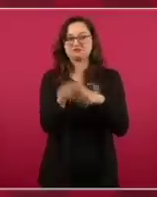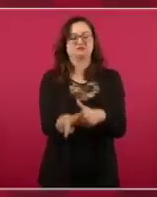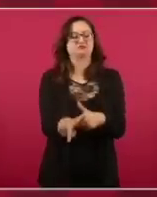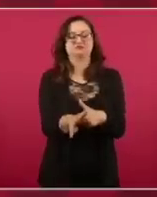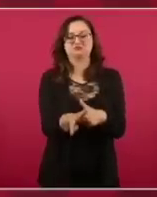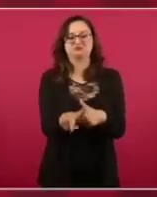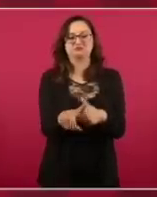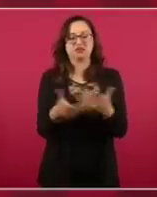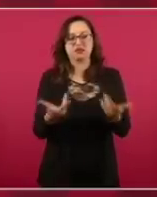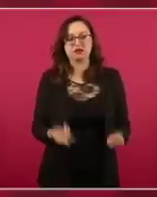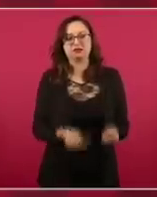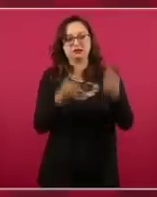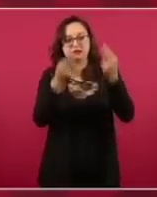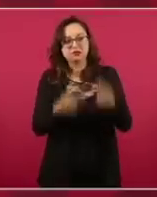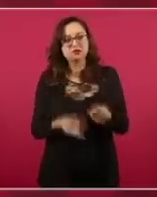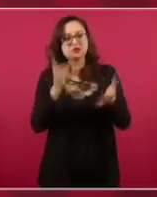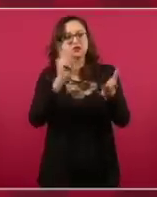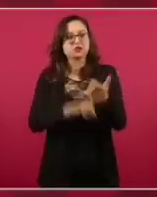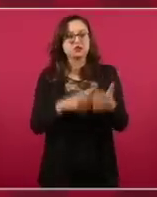comerciales,